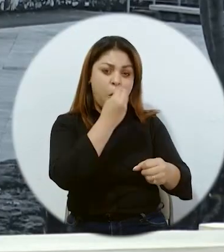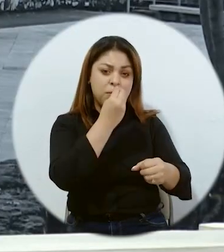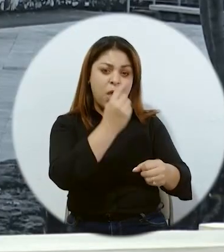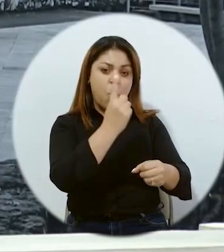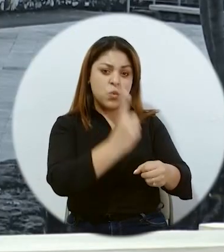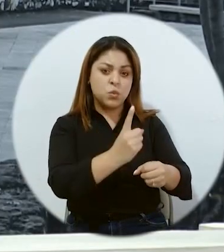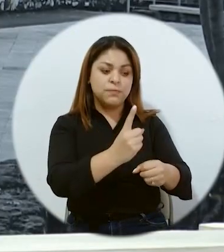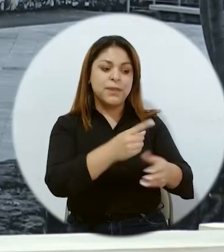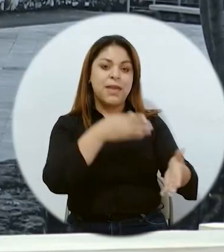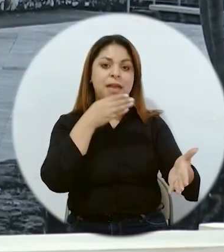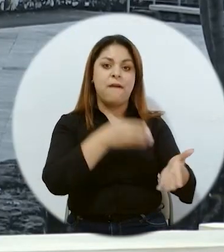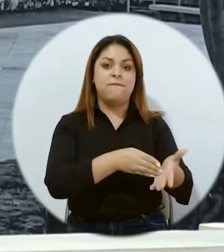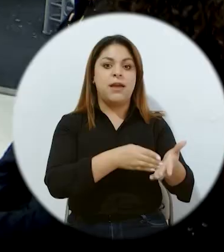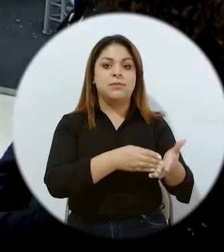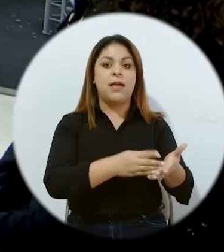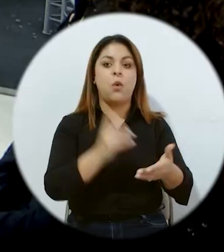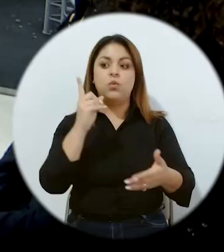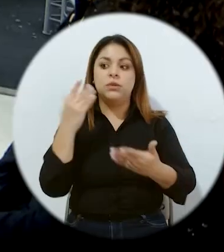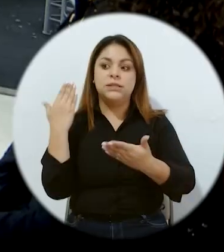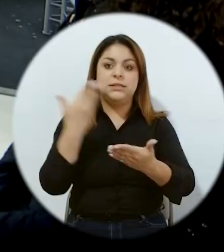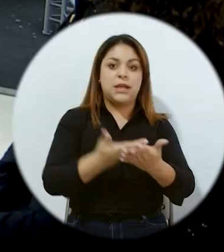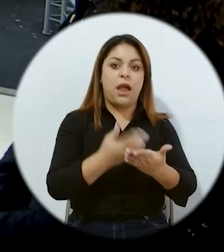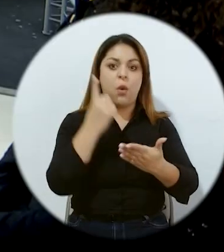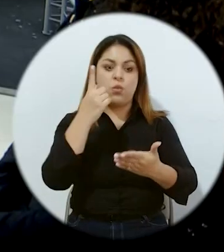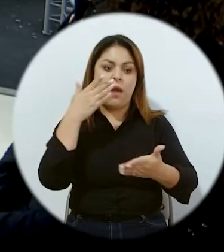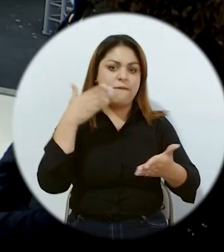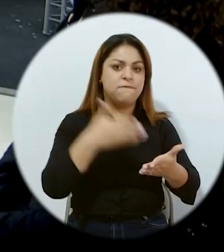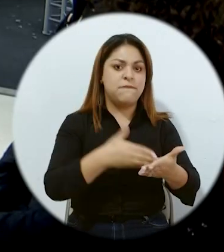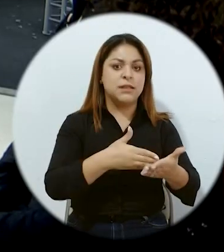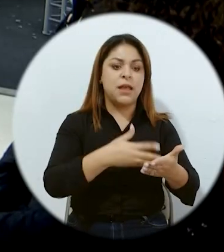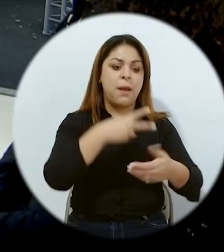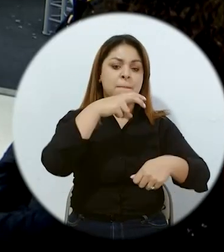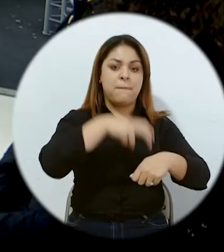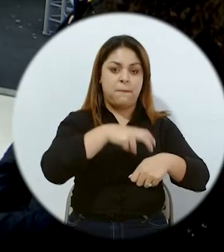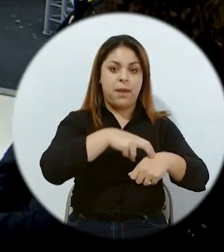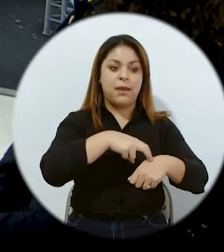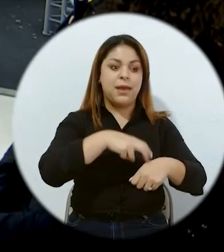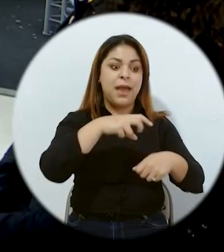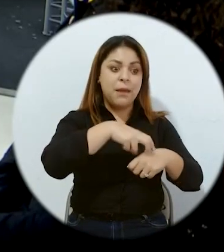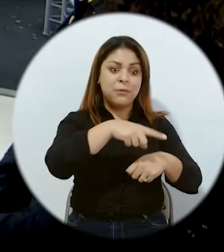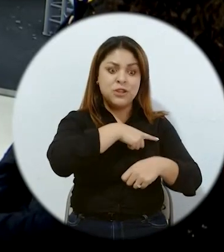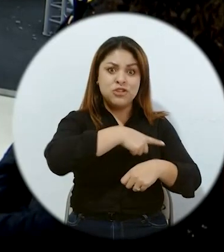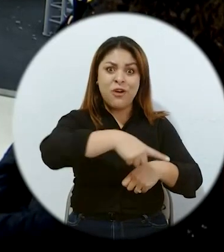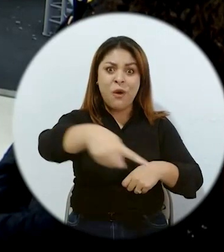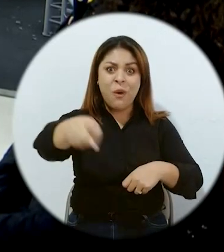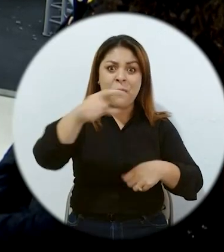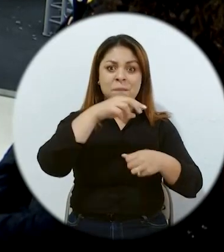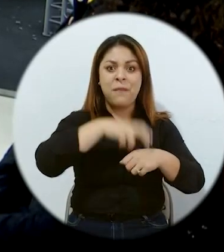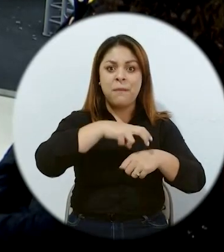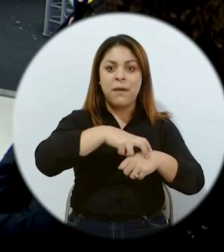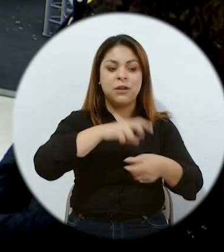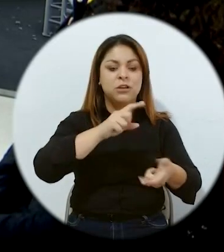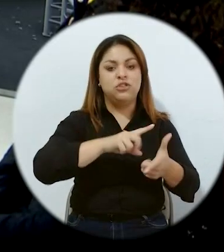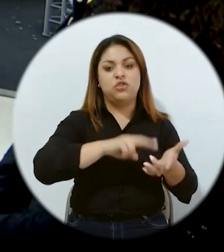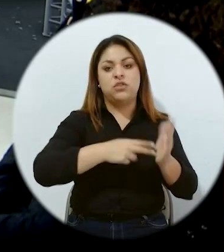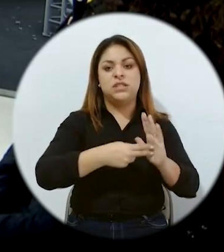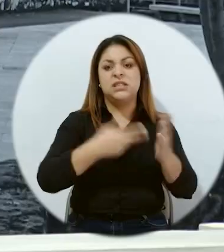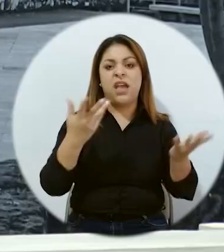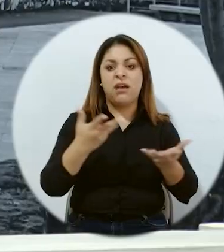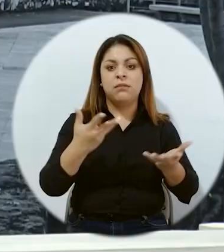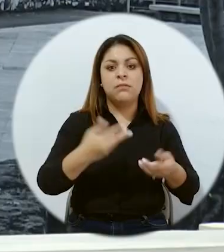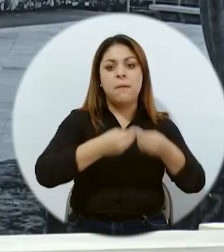por poner esos ejemplos que son importantes de consumo en el país, afecta toda la producción y es una gran tragedia para el productor porque lo pierde